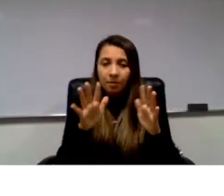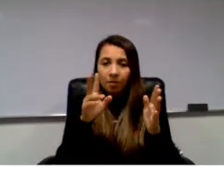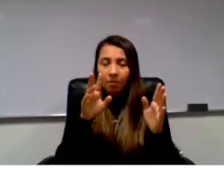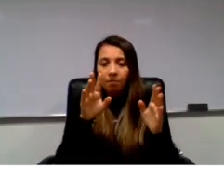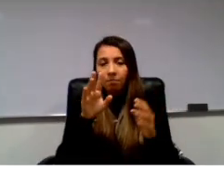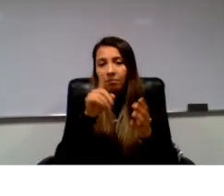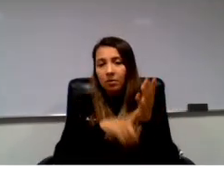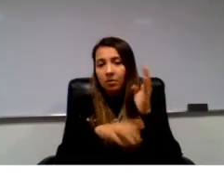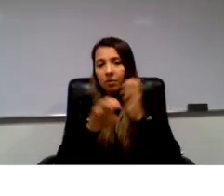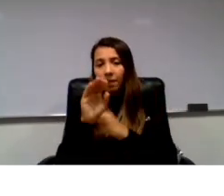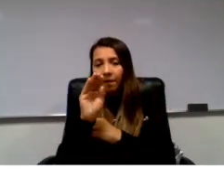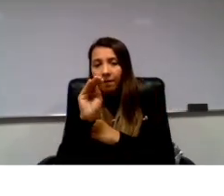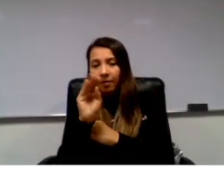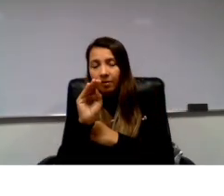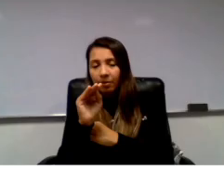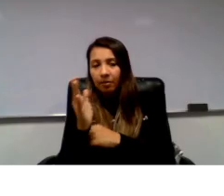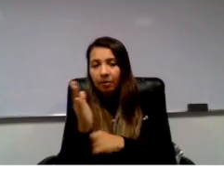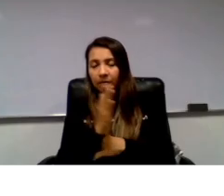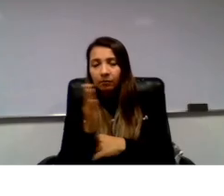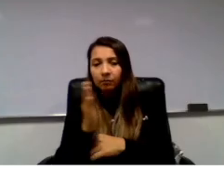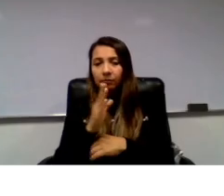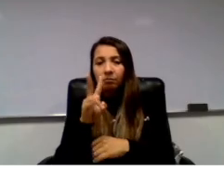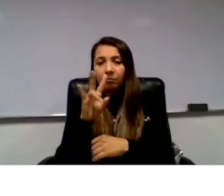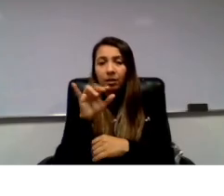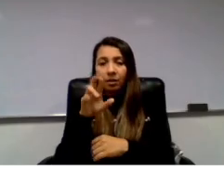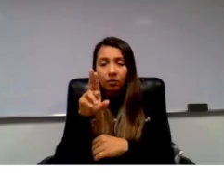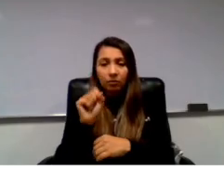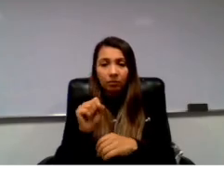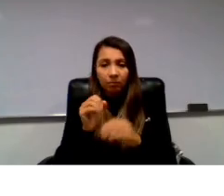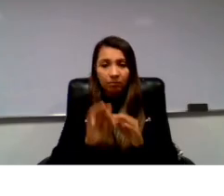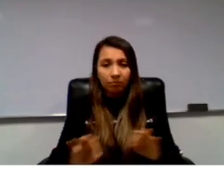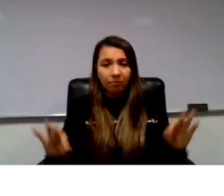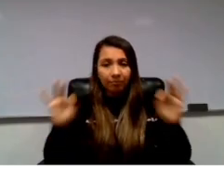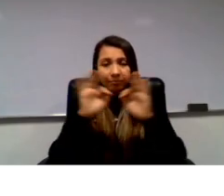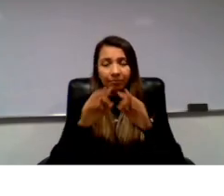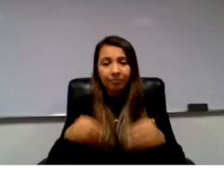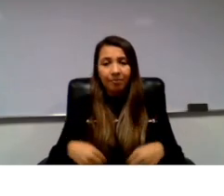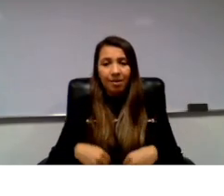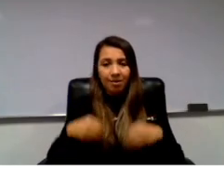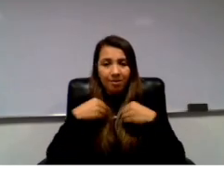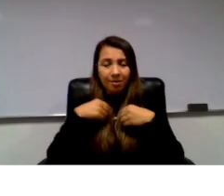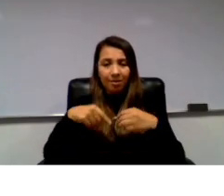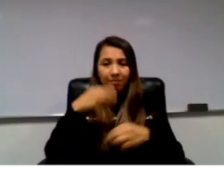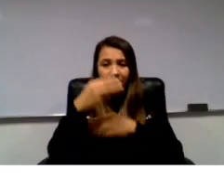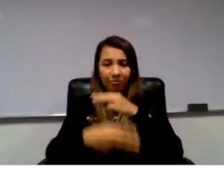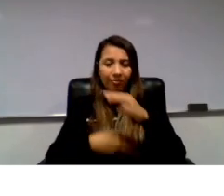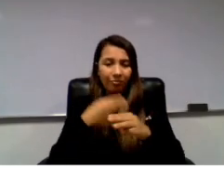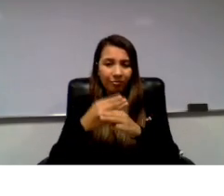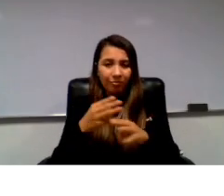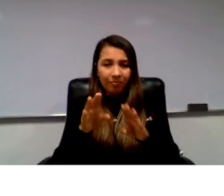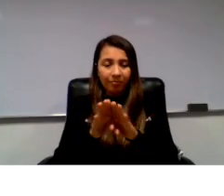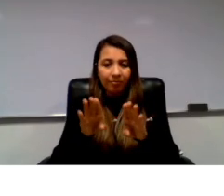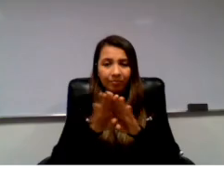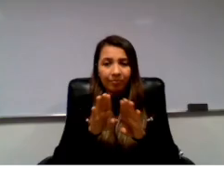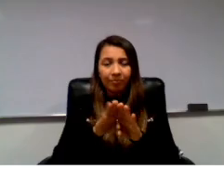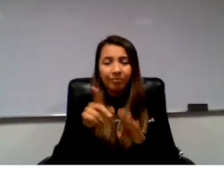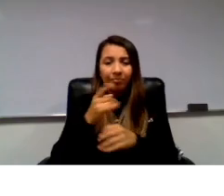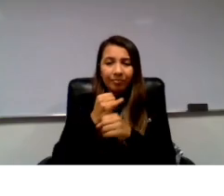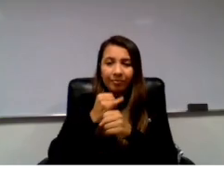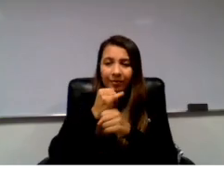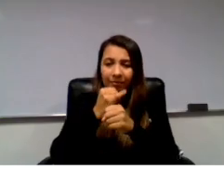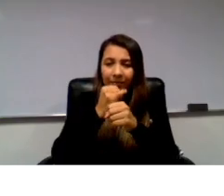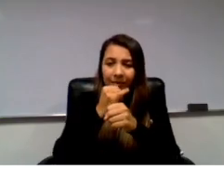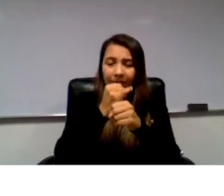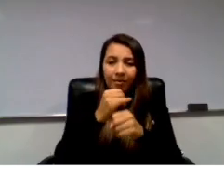empezó a hablar de la importancia de los virus en la evolución de la vida en la Tierra fue Patrick Forter, este investigador que